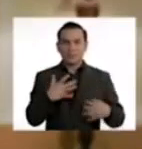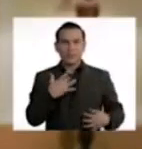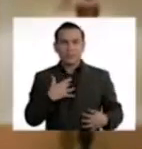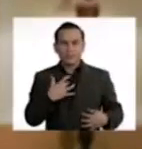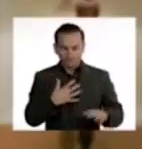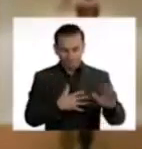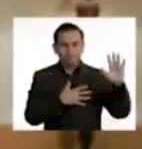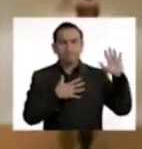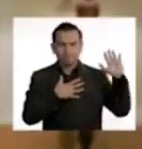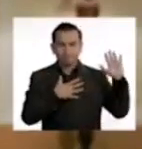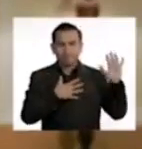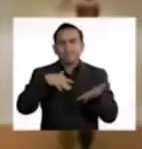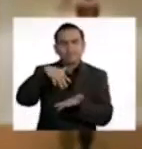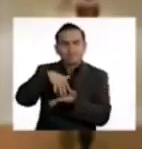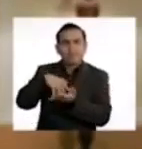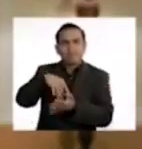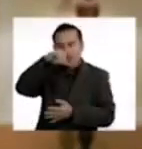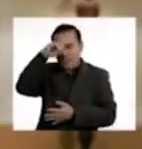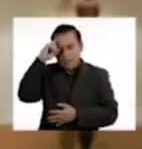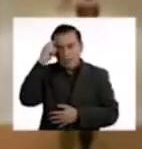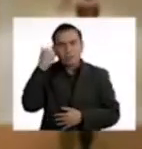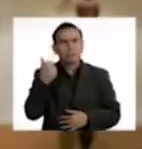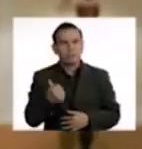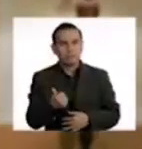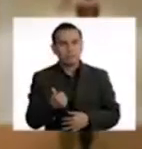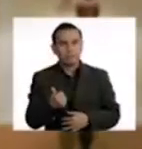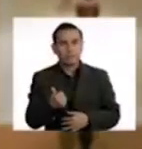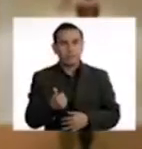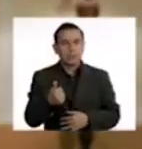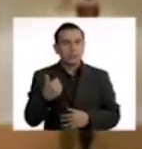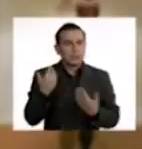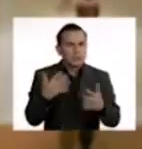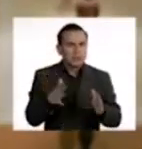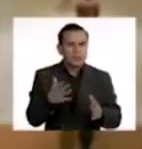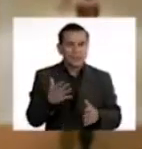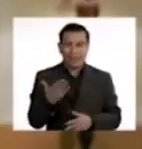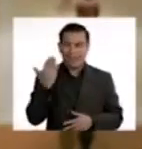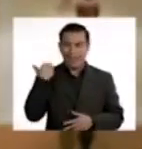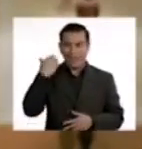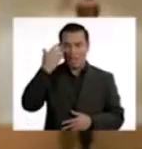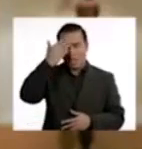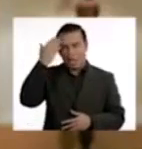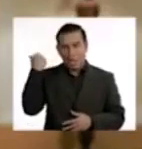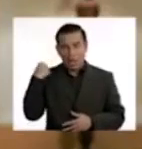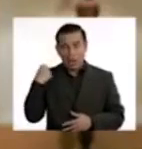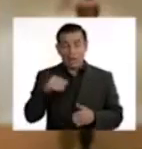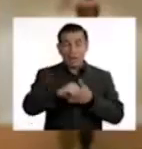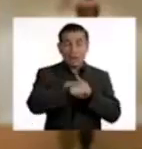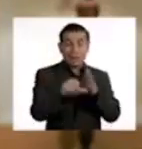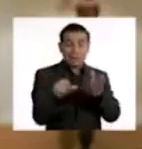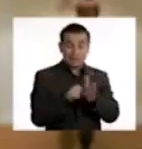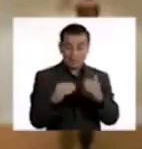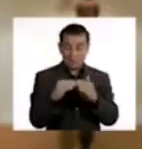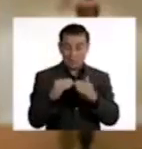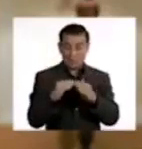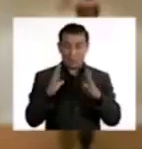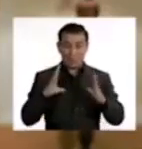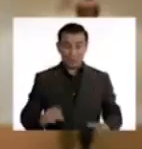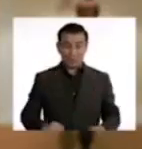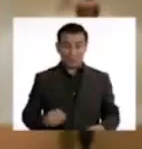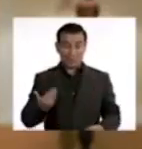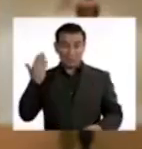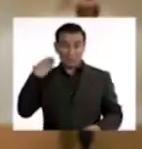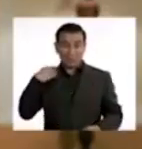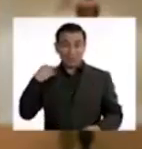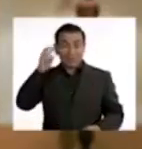que sentirse comprometidos con el pueblo y hacer su trabajo muchos tengo olvidados tanto en la asamblea legislativa como en gobiernos anteriores que la clase